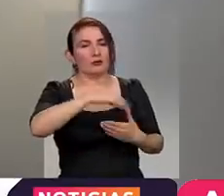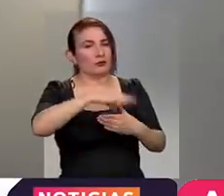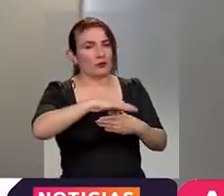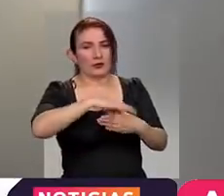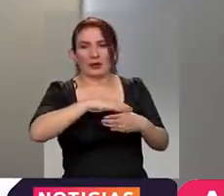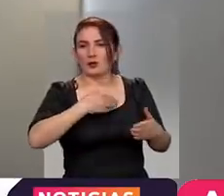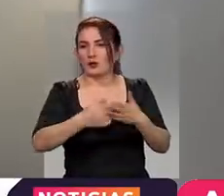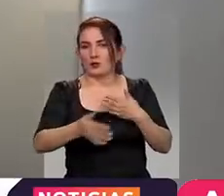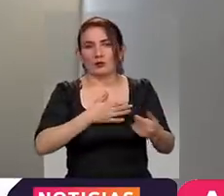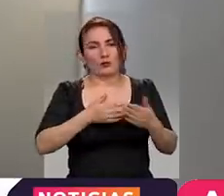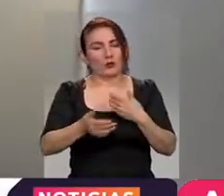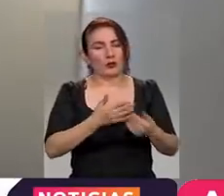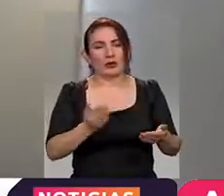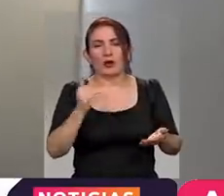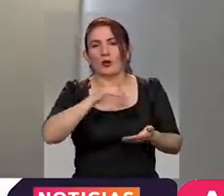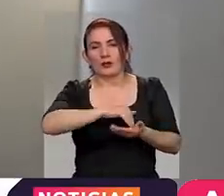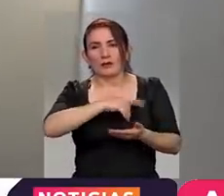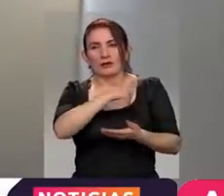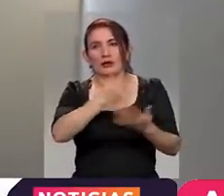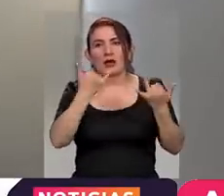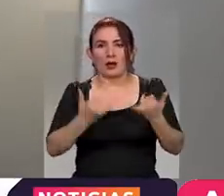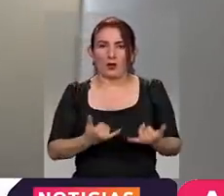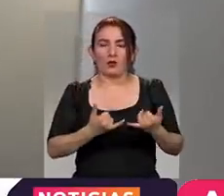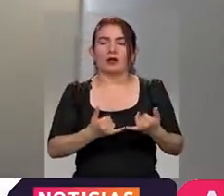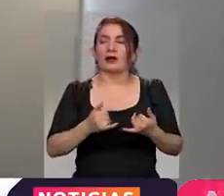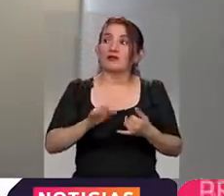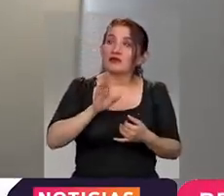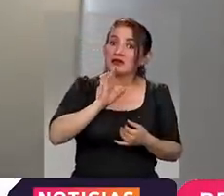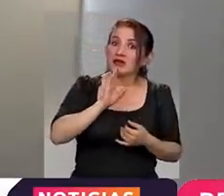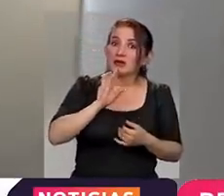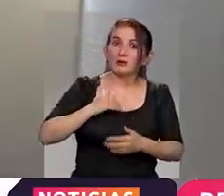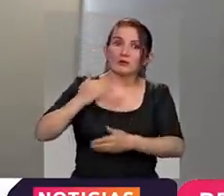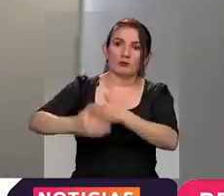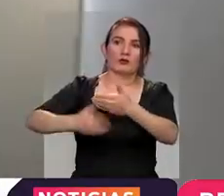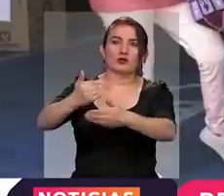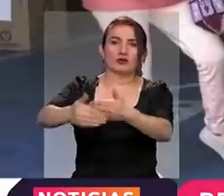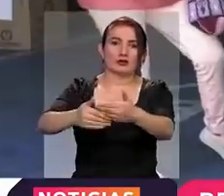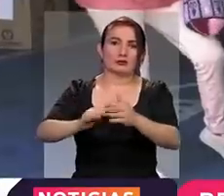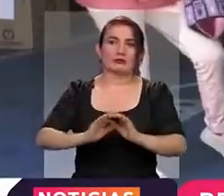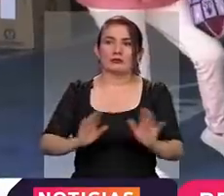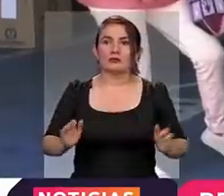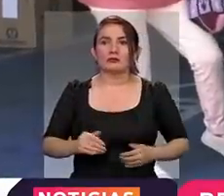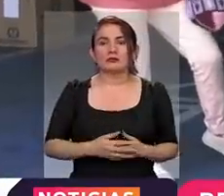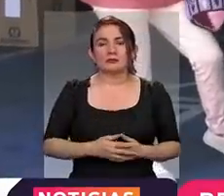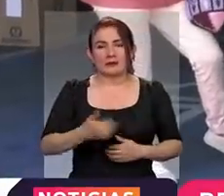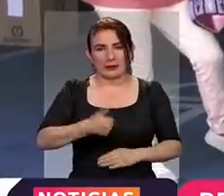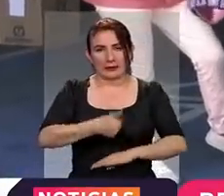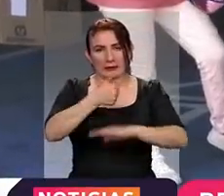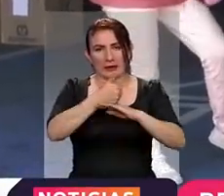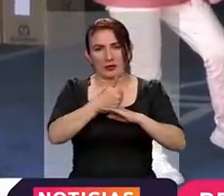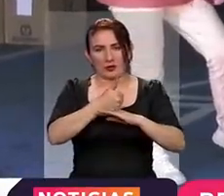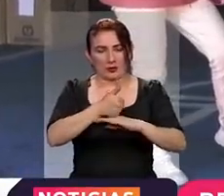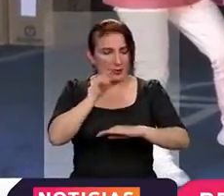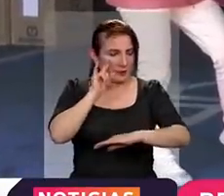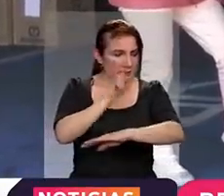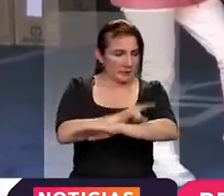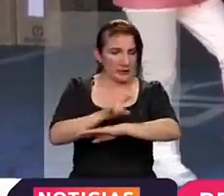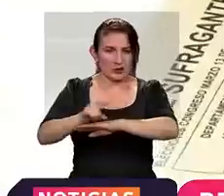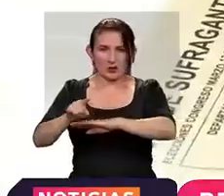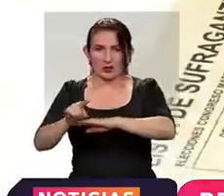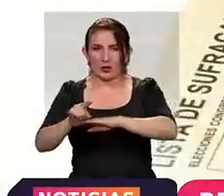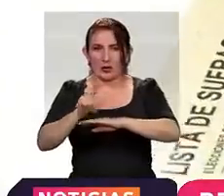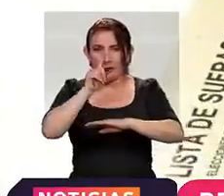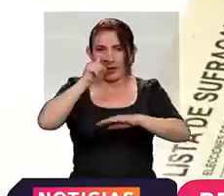la instancia en la que en este momento se encuentre el proceso de escrutinio. La directora de la Misión de Observación Electoral